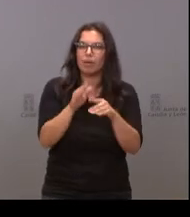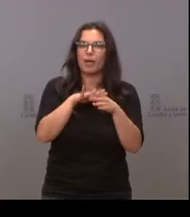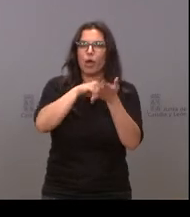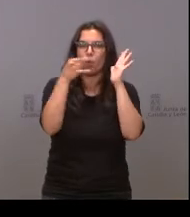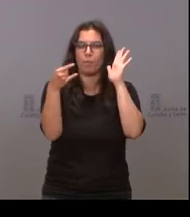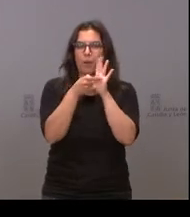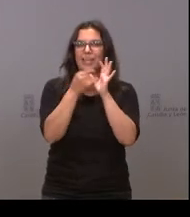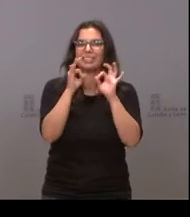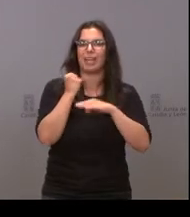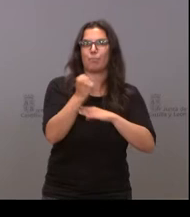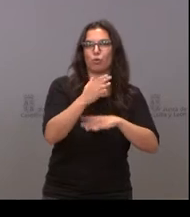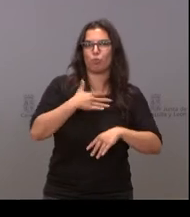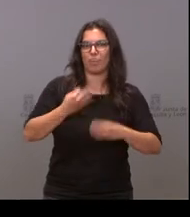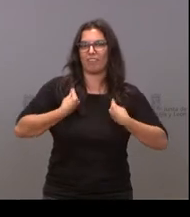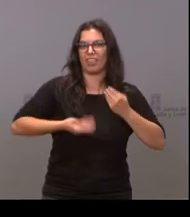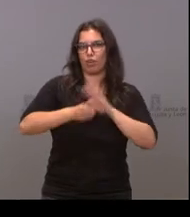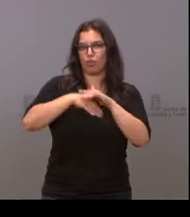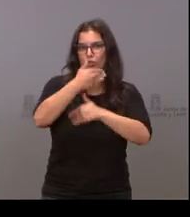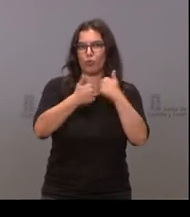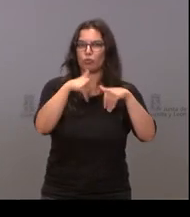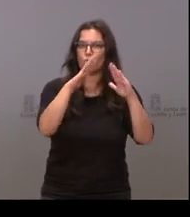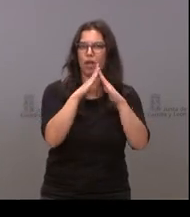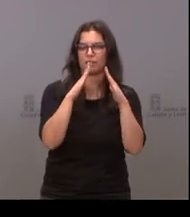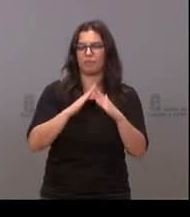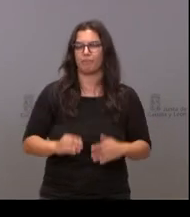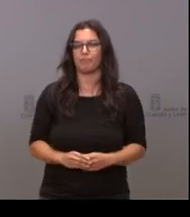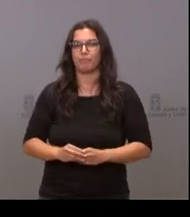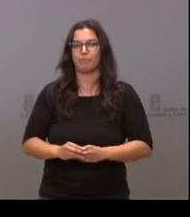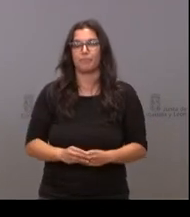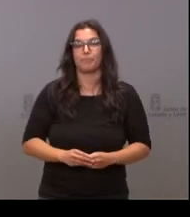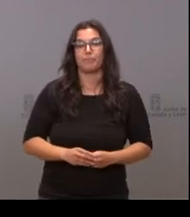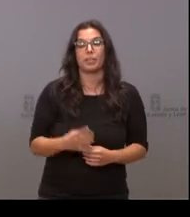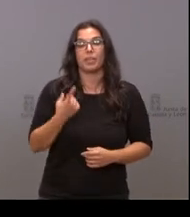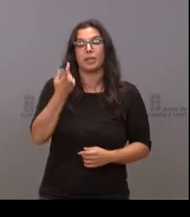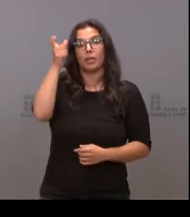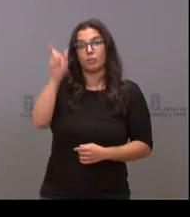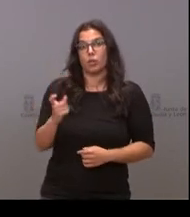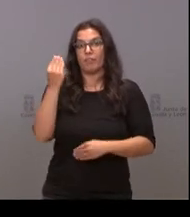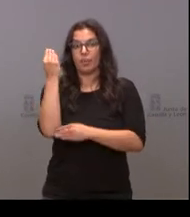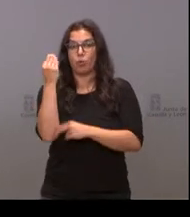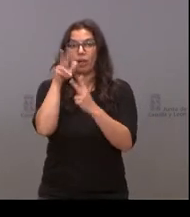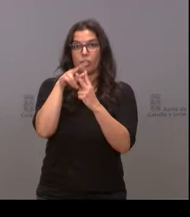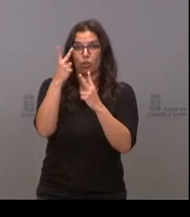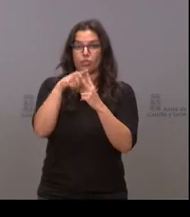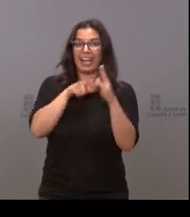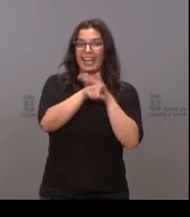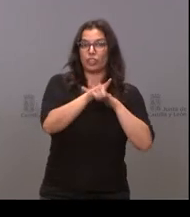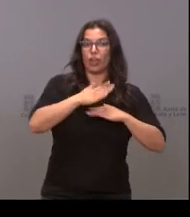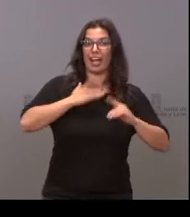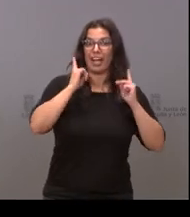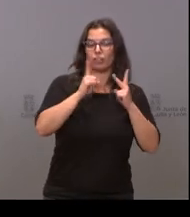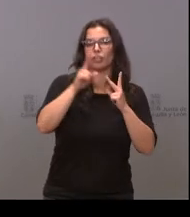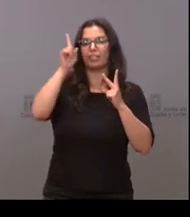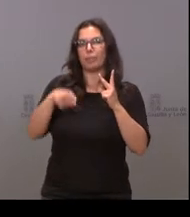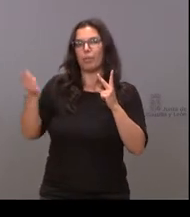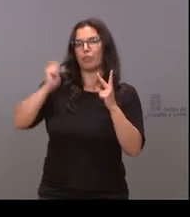continuar su vida en su domicilio se designa un gestor de caso y un profesional de referencia que es el encargado de ejecutar ese